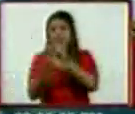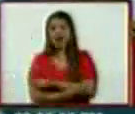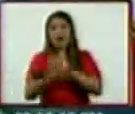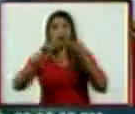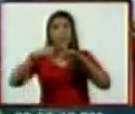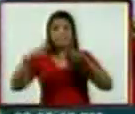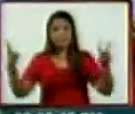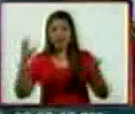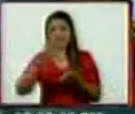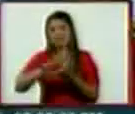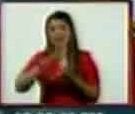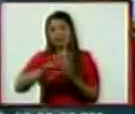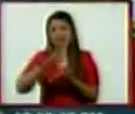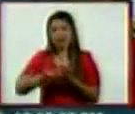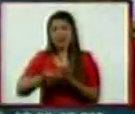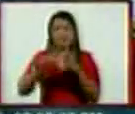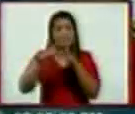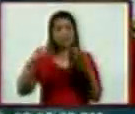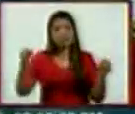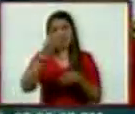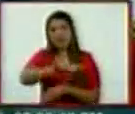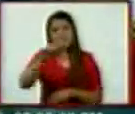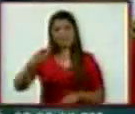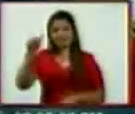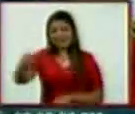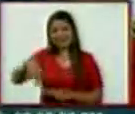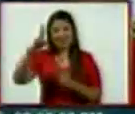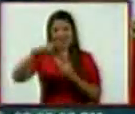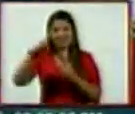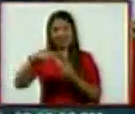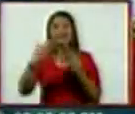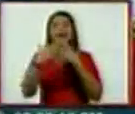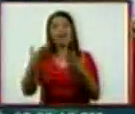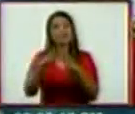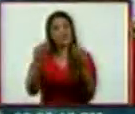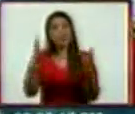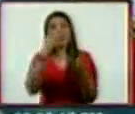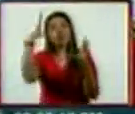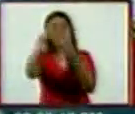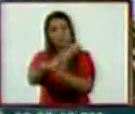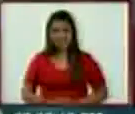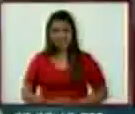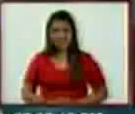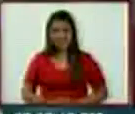paz y en tranquilidad para todos los ciudadanos del Táchira. Muchas gracias a todos y muy buenas noches.